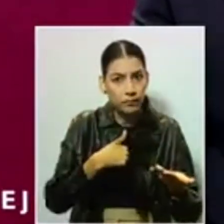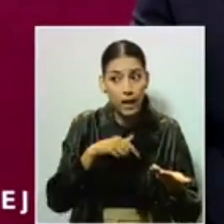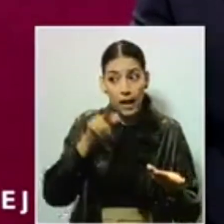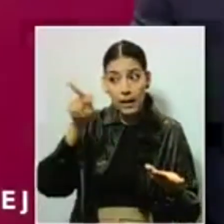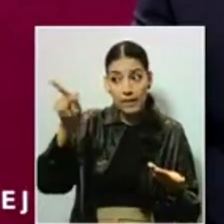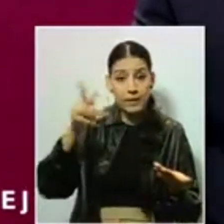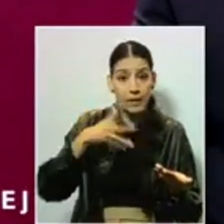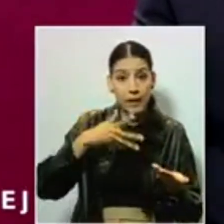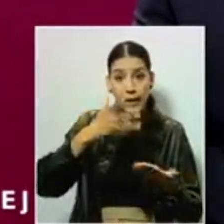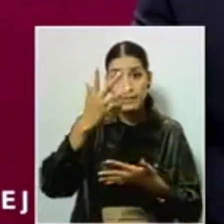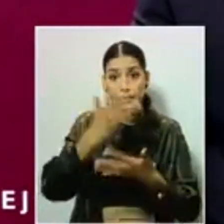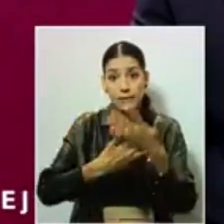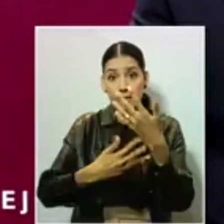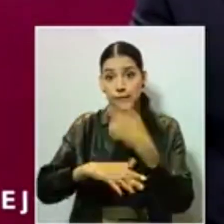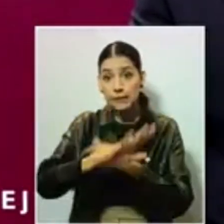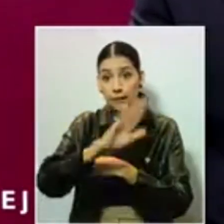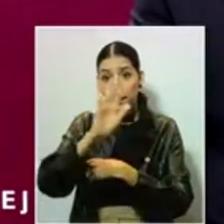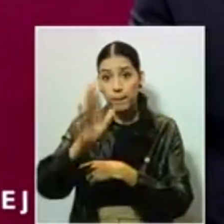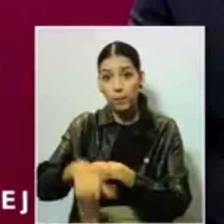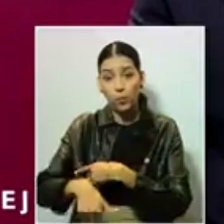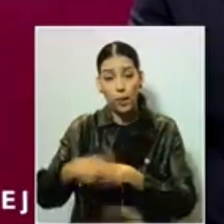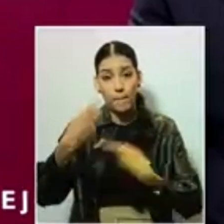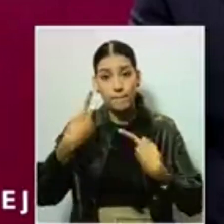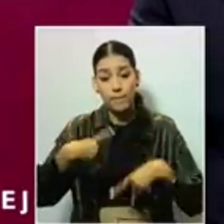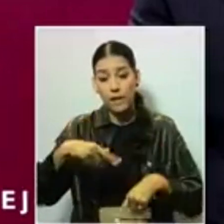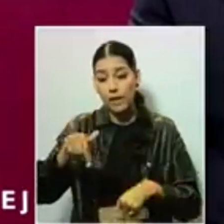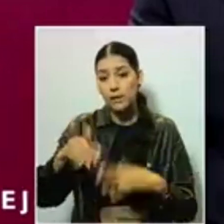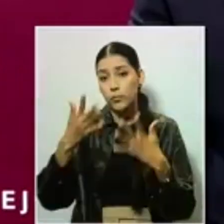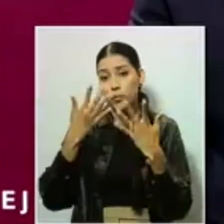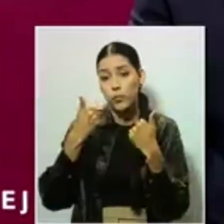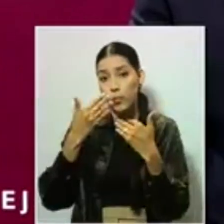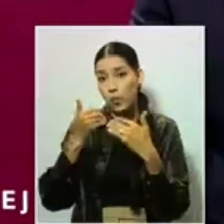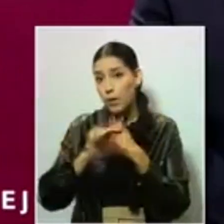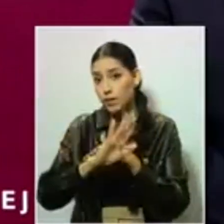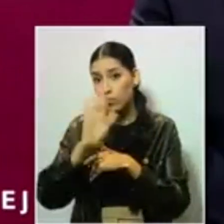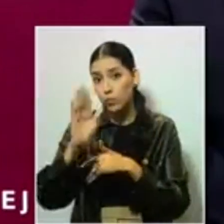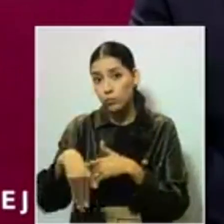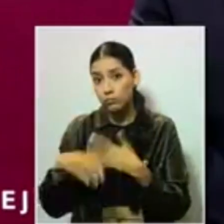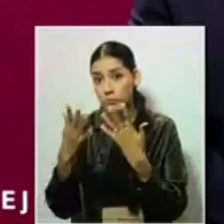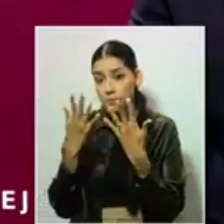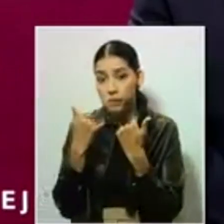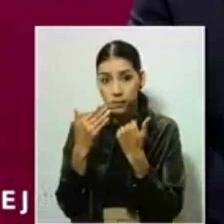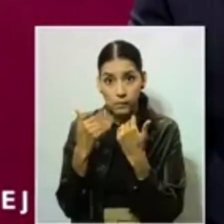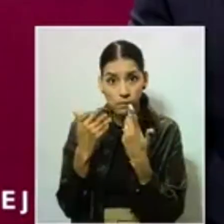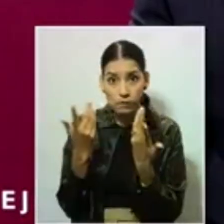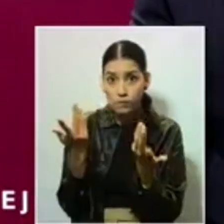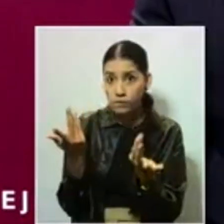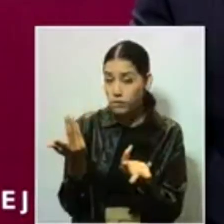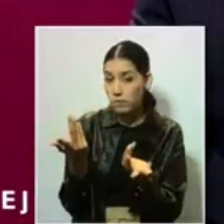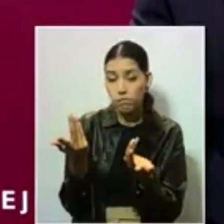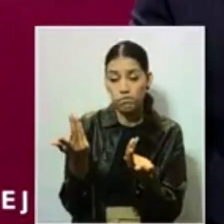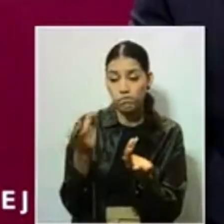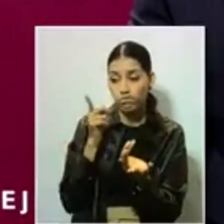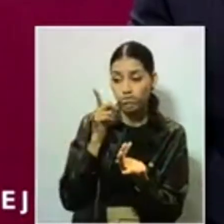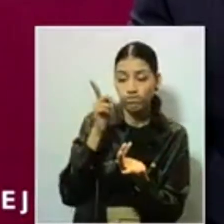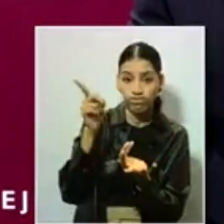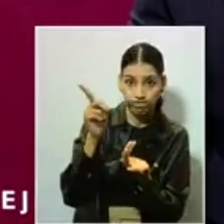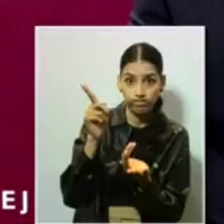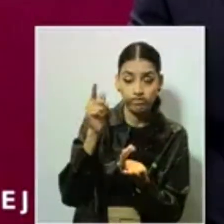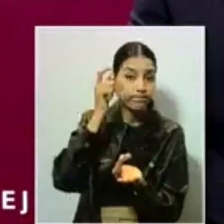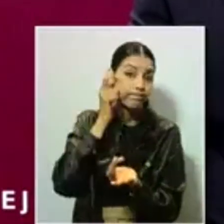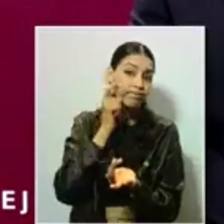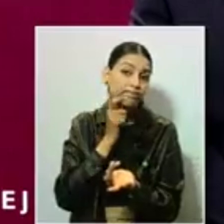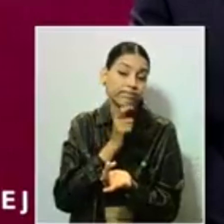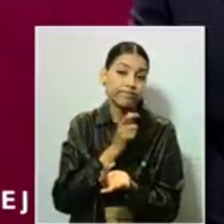15 fallecimientos 15 muertos aquí no tuvimos ningún fallecimiento eh allá